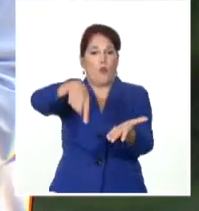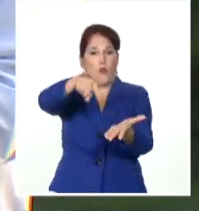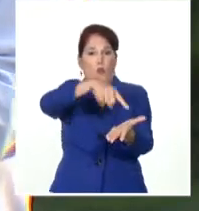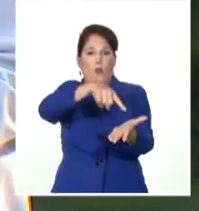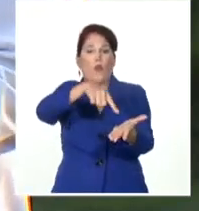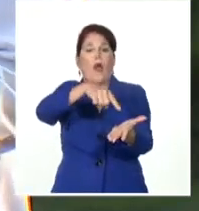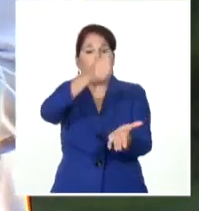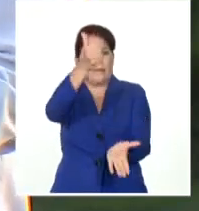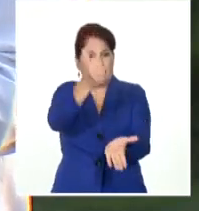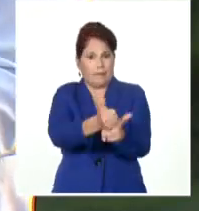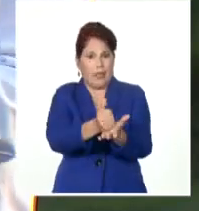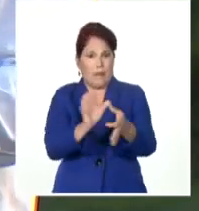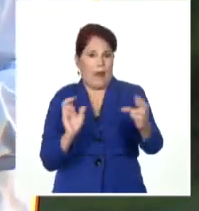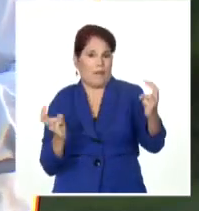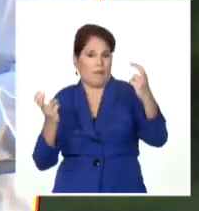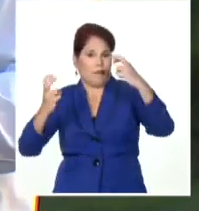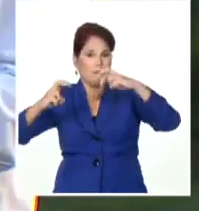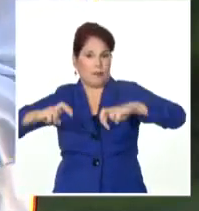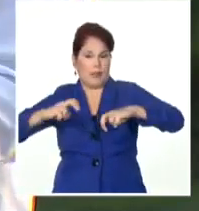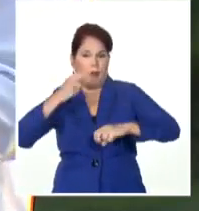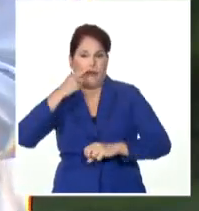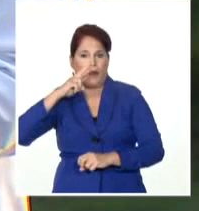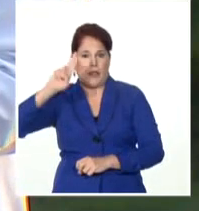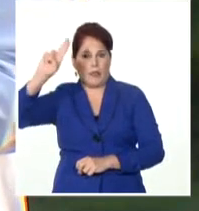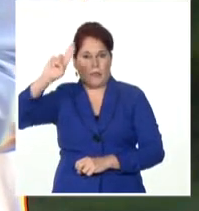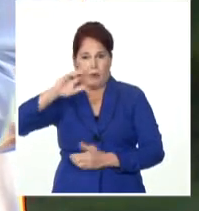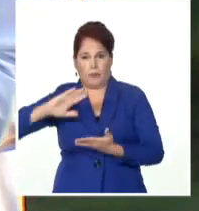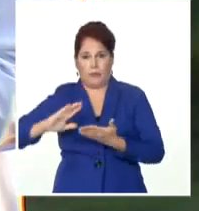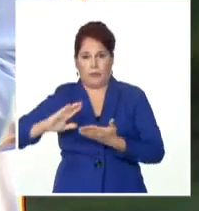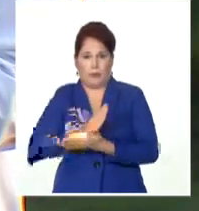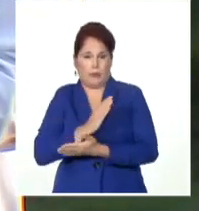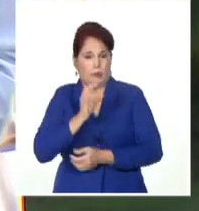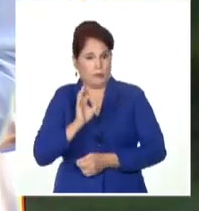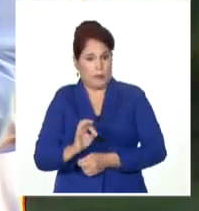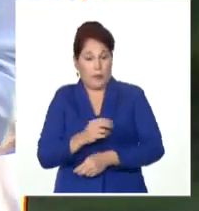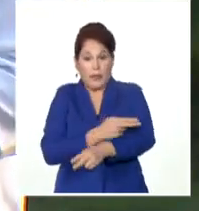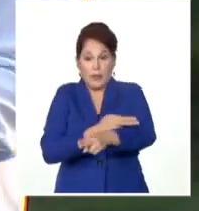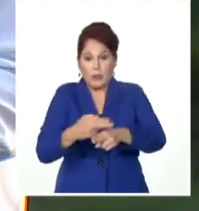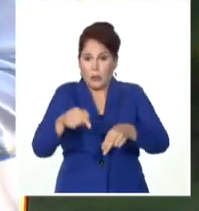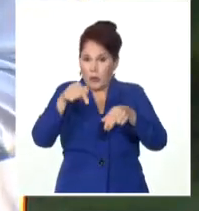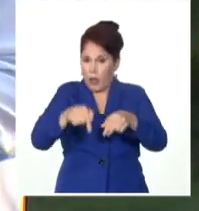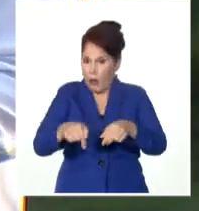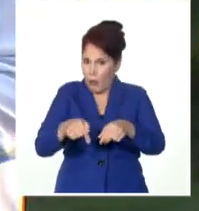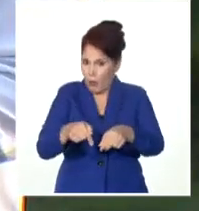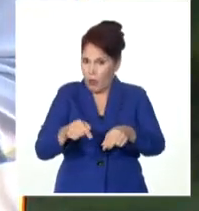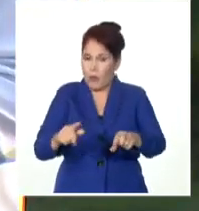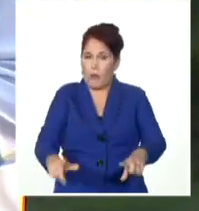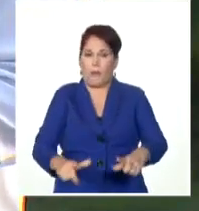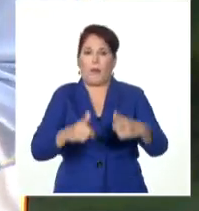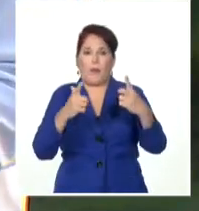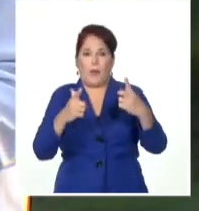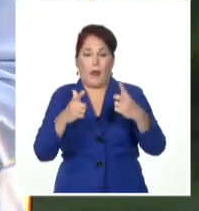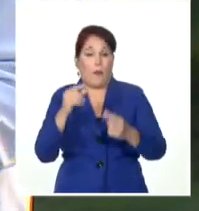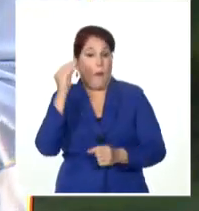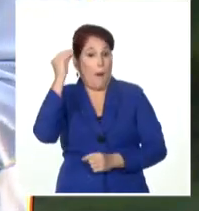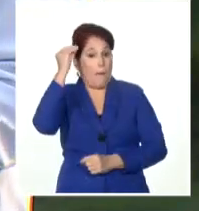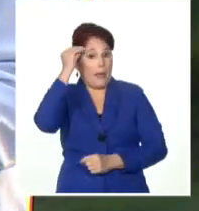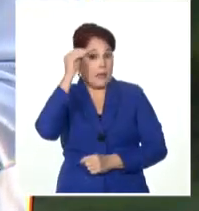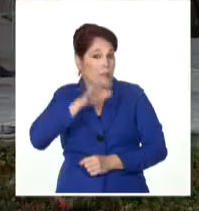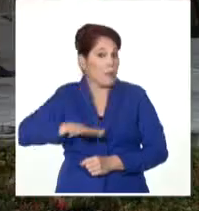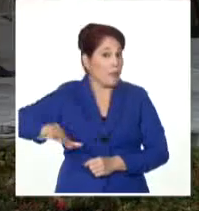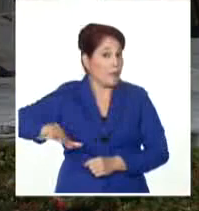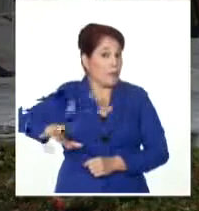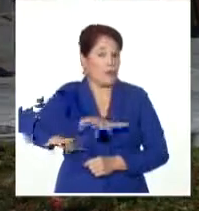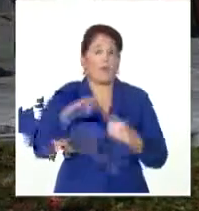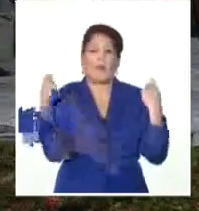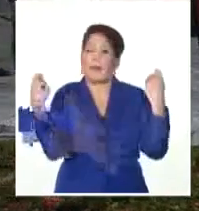la capitulación del bloque fascista. Los hechos que hoy conmemoramos y las lecciones que nos dejan tienen